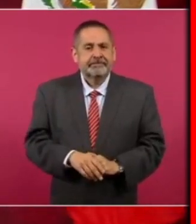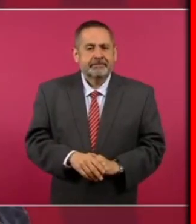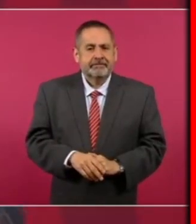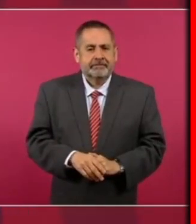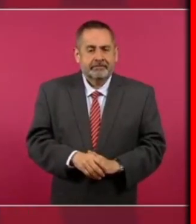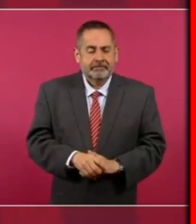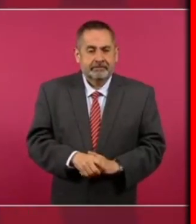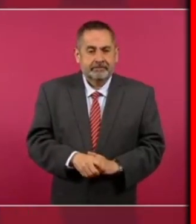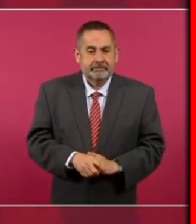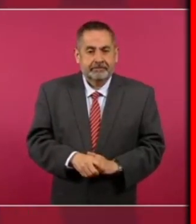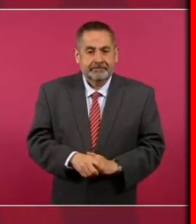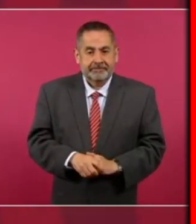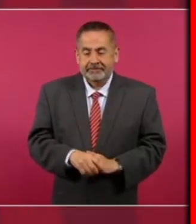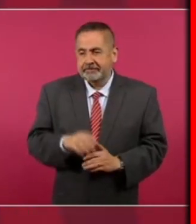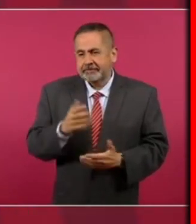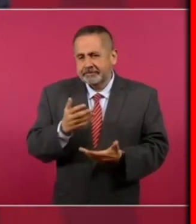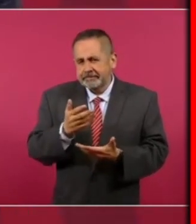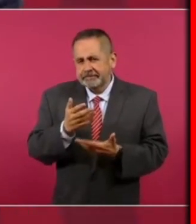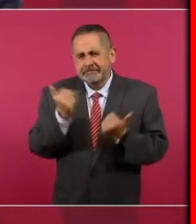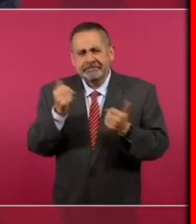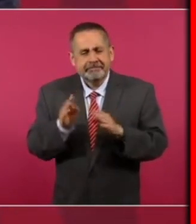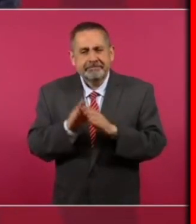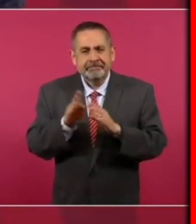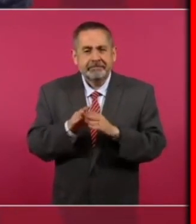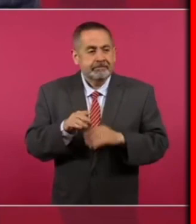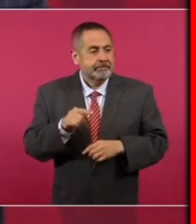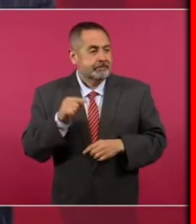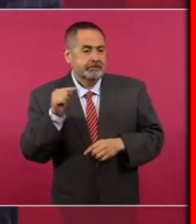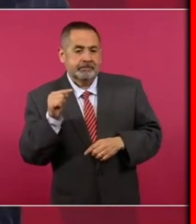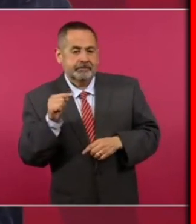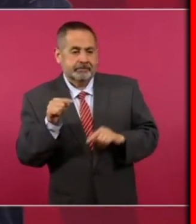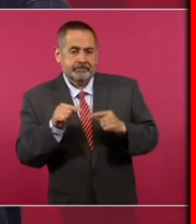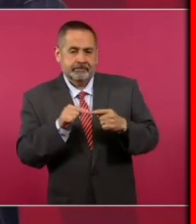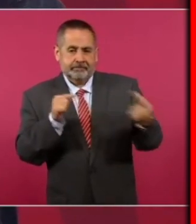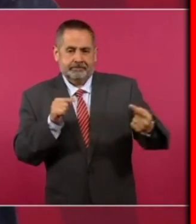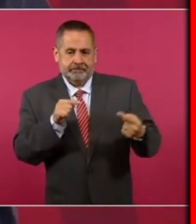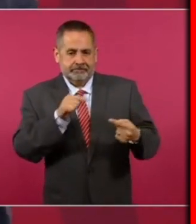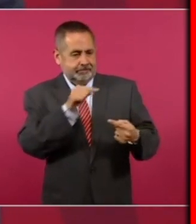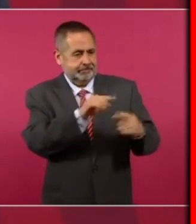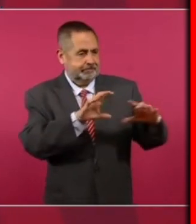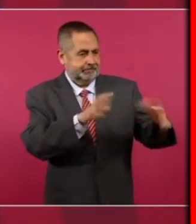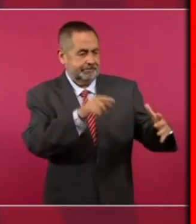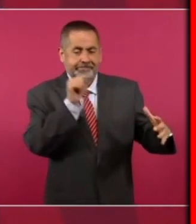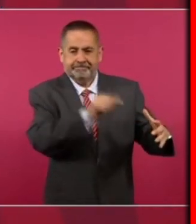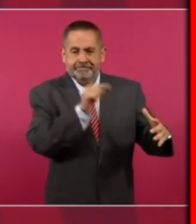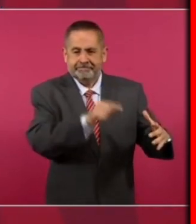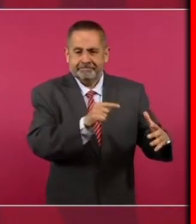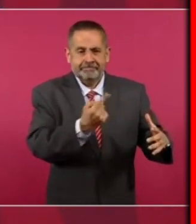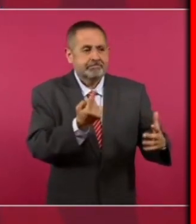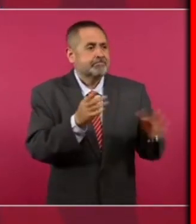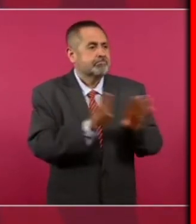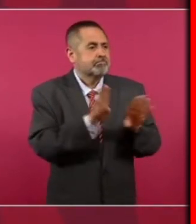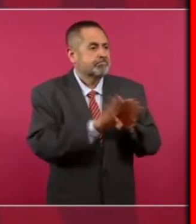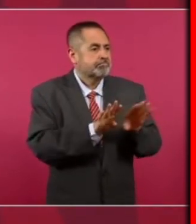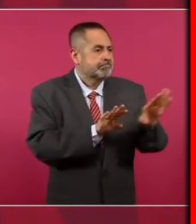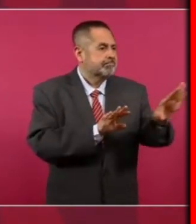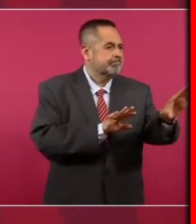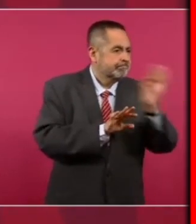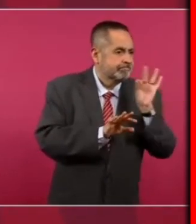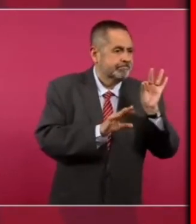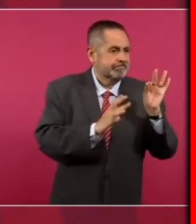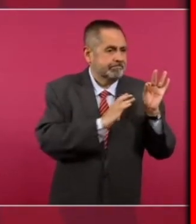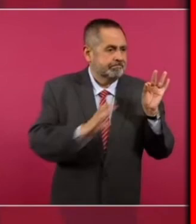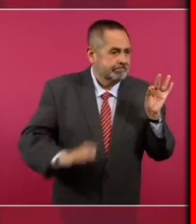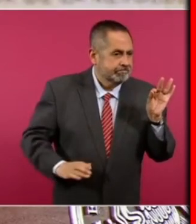vamos, amigos, rápidamente a ver cómo el presidente López Obrador le dijo esto a este reportero enviado por